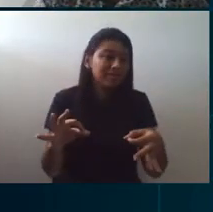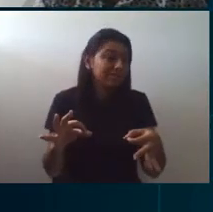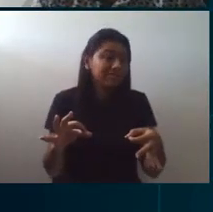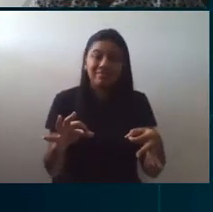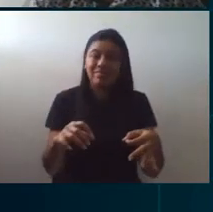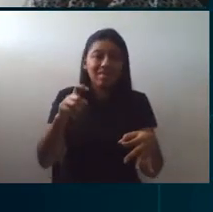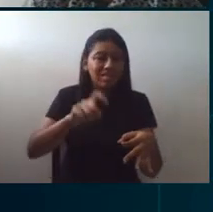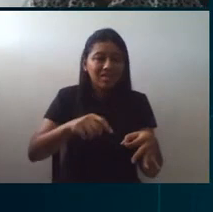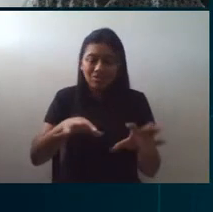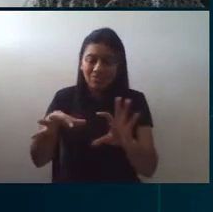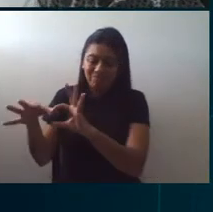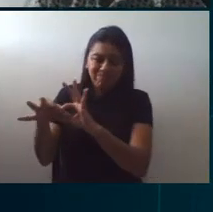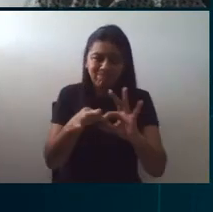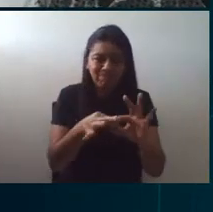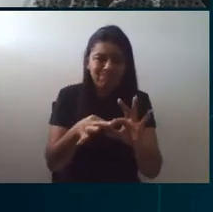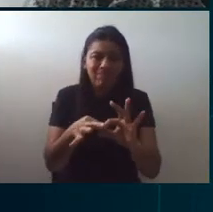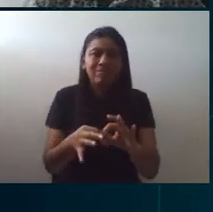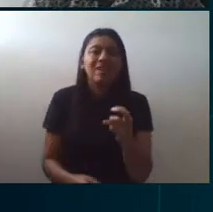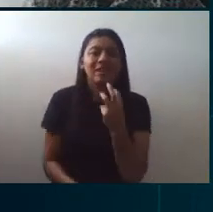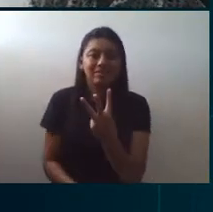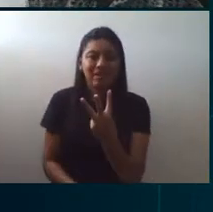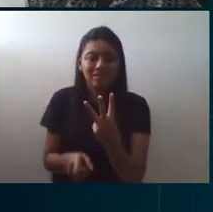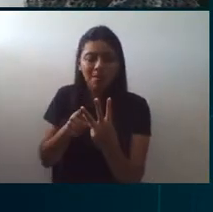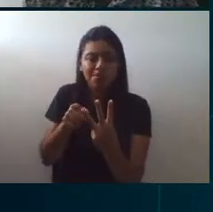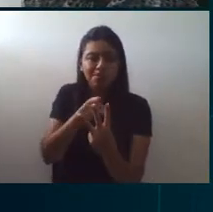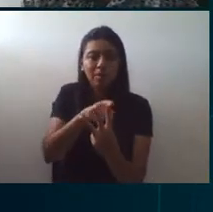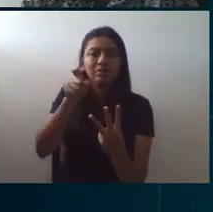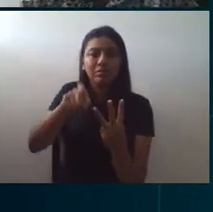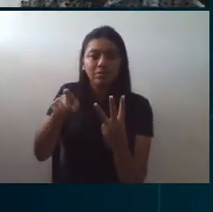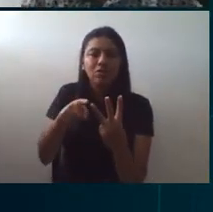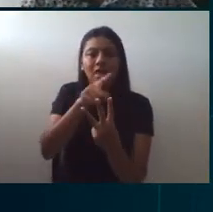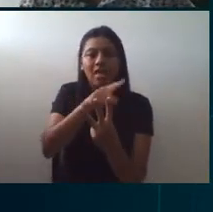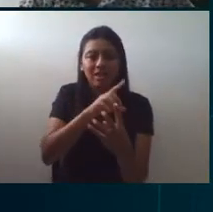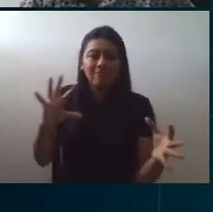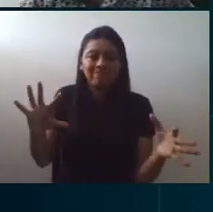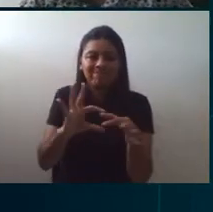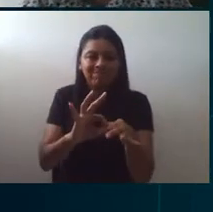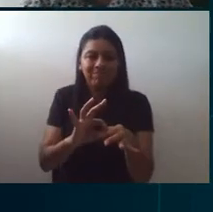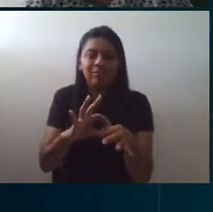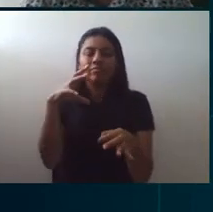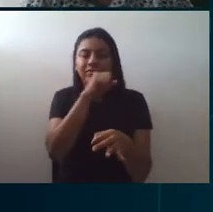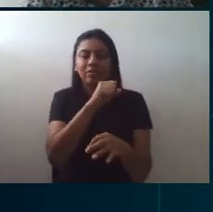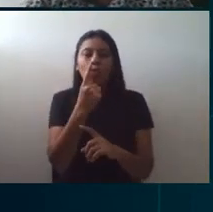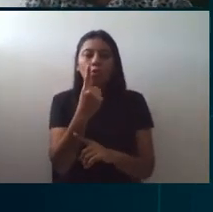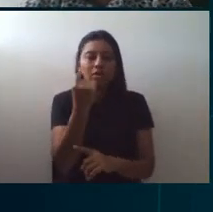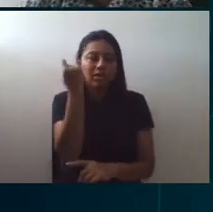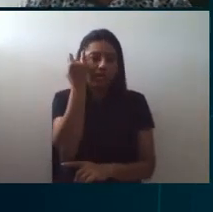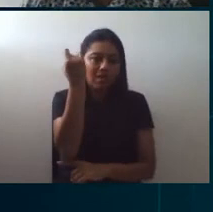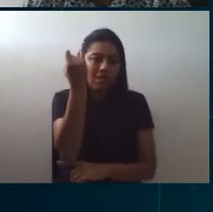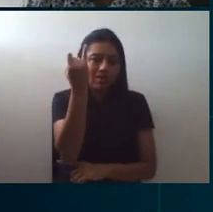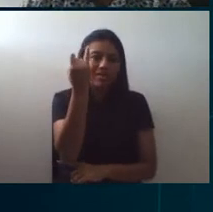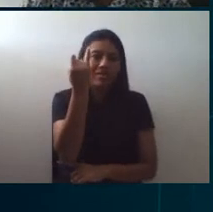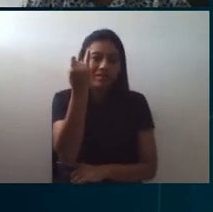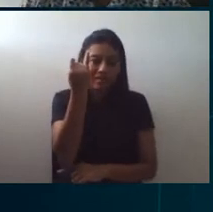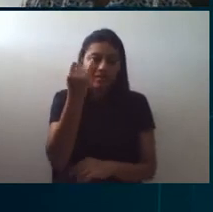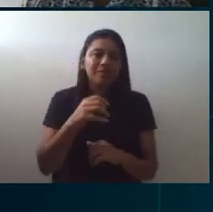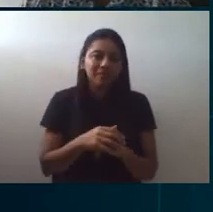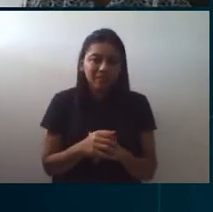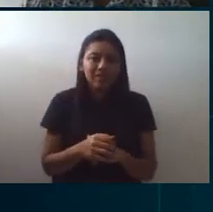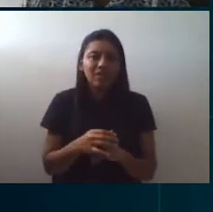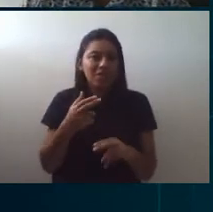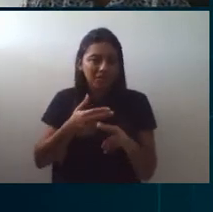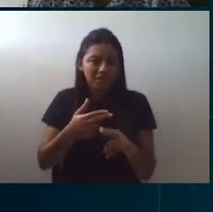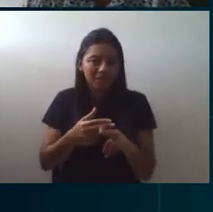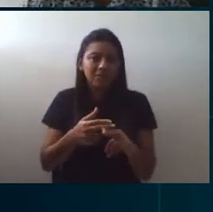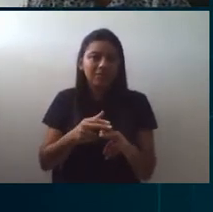tokenizar completamente el n-grama gestión de proyectos e incluso muchas veces tres palabras seguidas. Eso es lo que se conoce como n-gramas. Hay